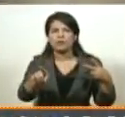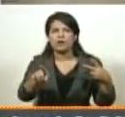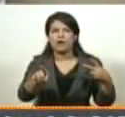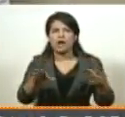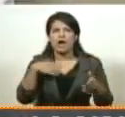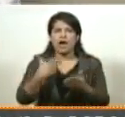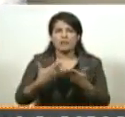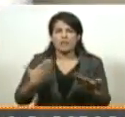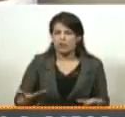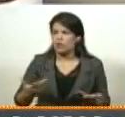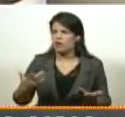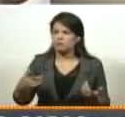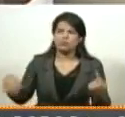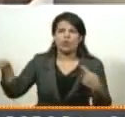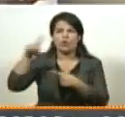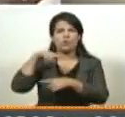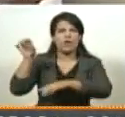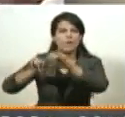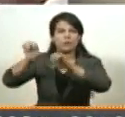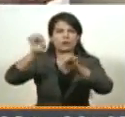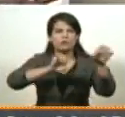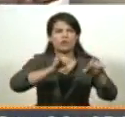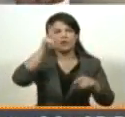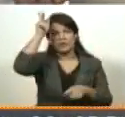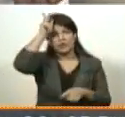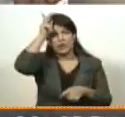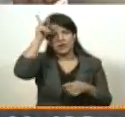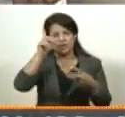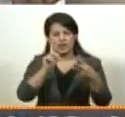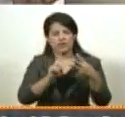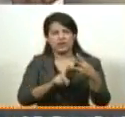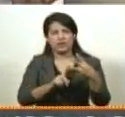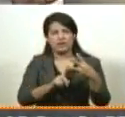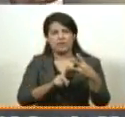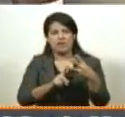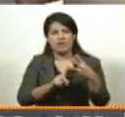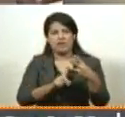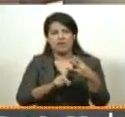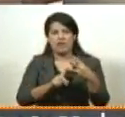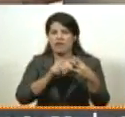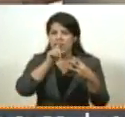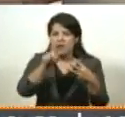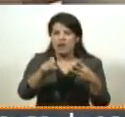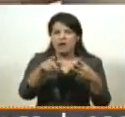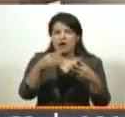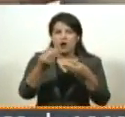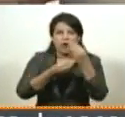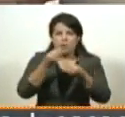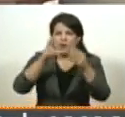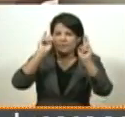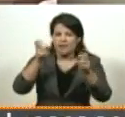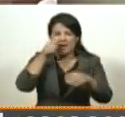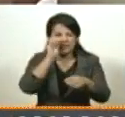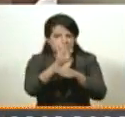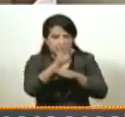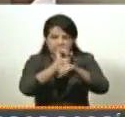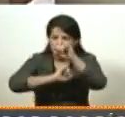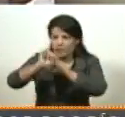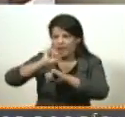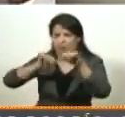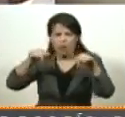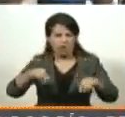la elección de los candidatos de los pueblos indígenas y cómo se ha desenvuelto lo que es el tema de la seguridad el día de